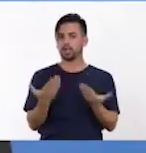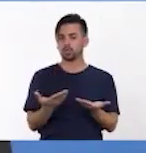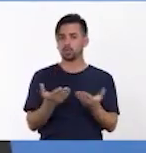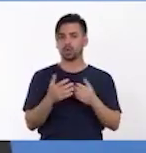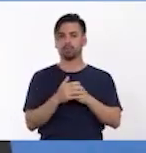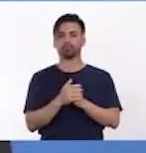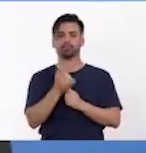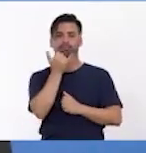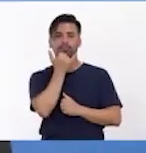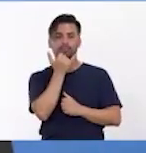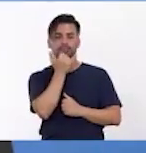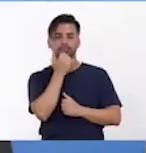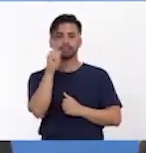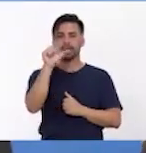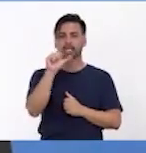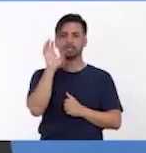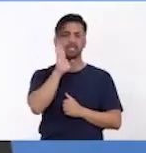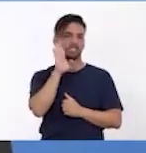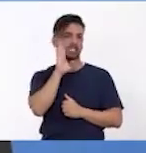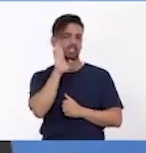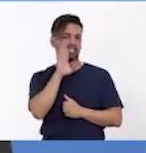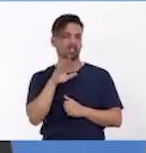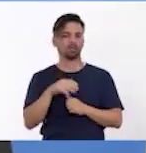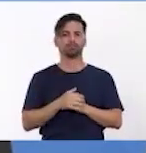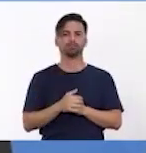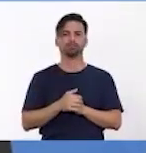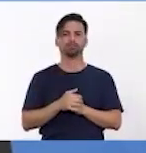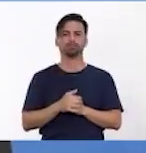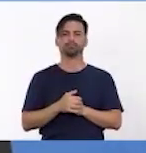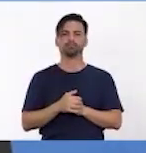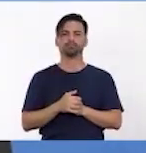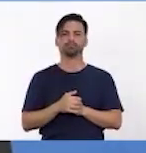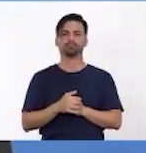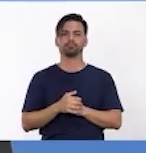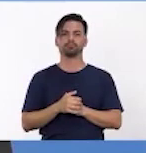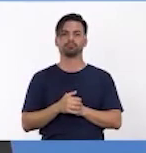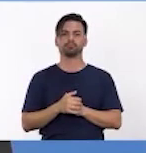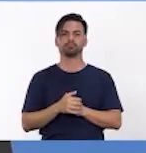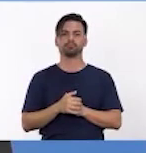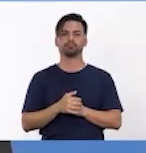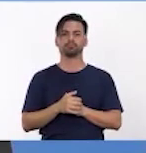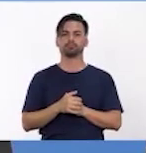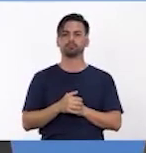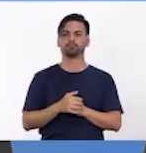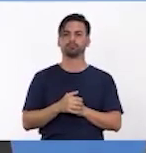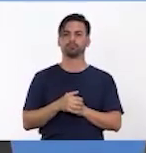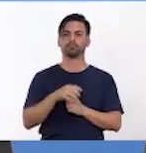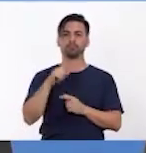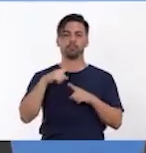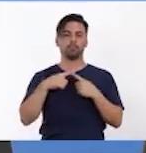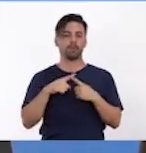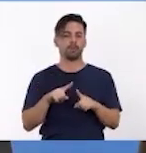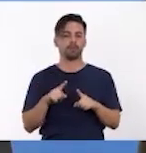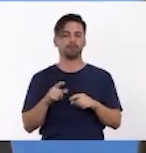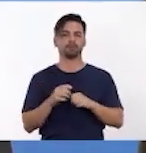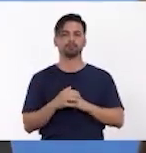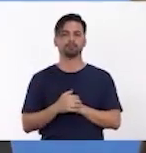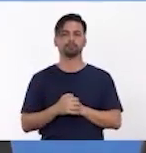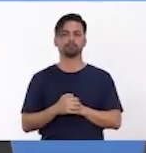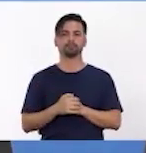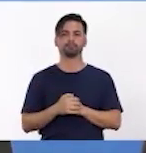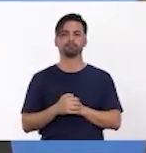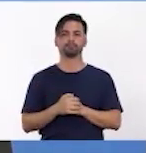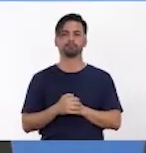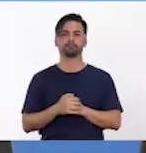dañinos, van a destacar todos estos elementos que hemos planteado, pero